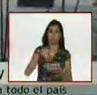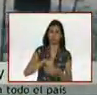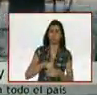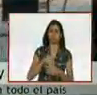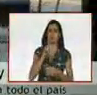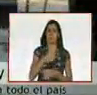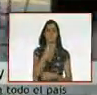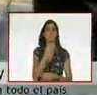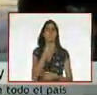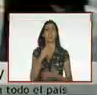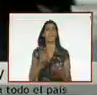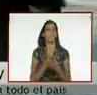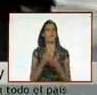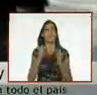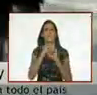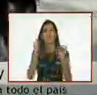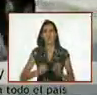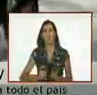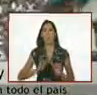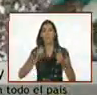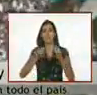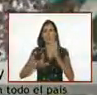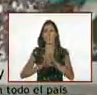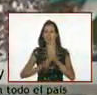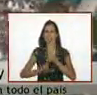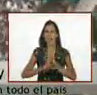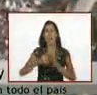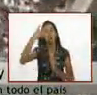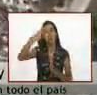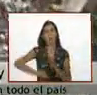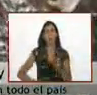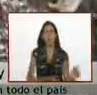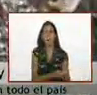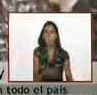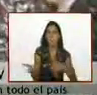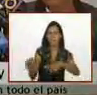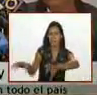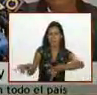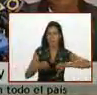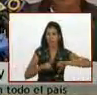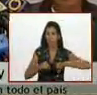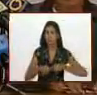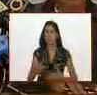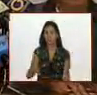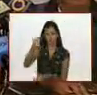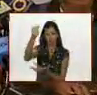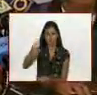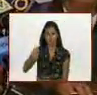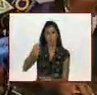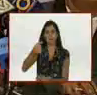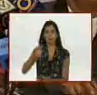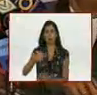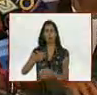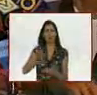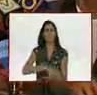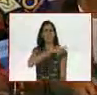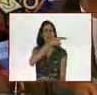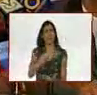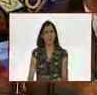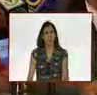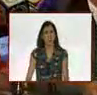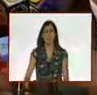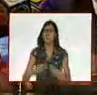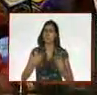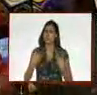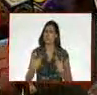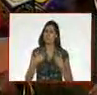Asimismo, manifestaron su agrado por la puesta en vigencia de la ley que prohíbe la pesca de arrastre. Acabó ese mal para nuestro